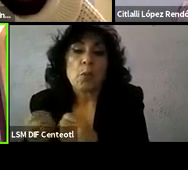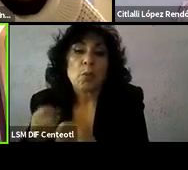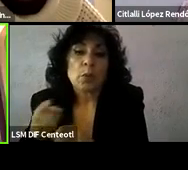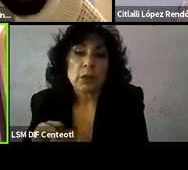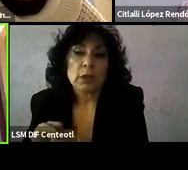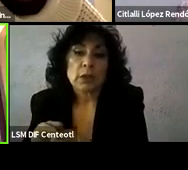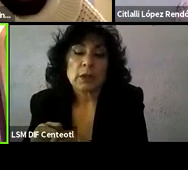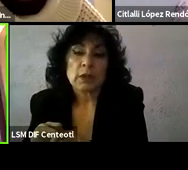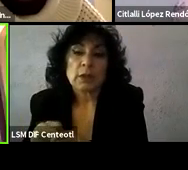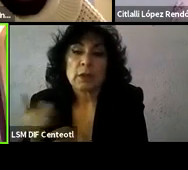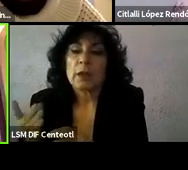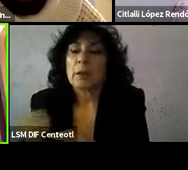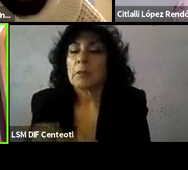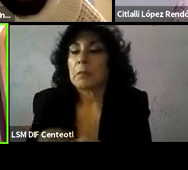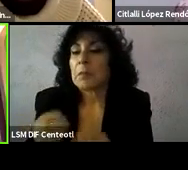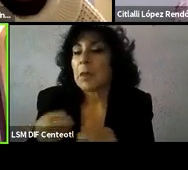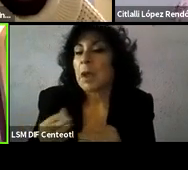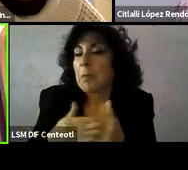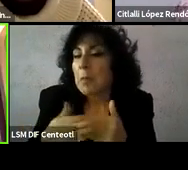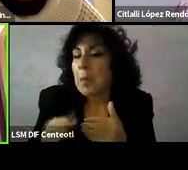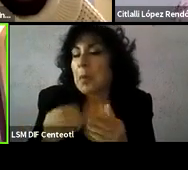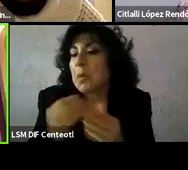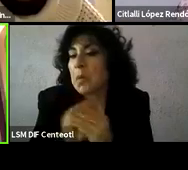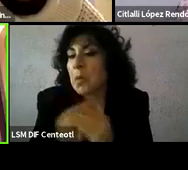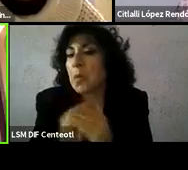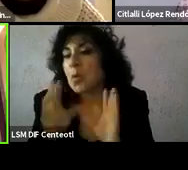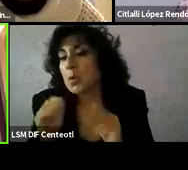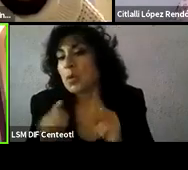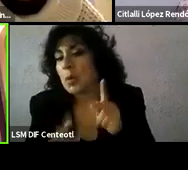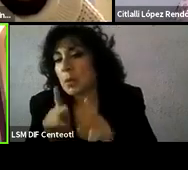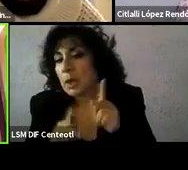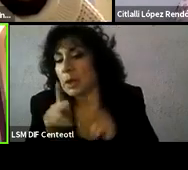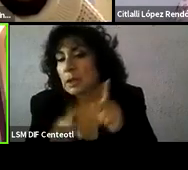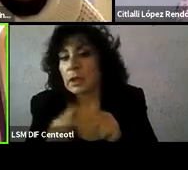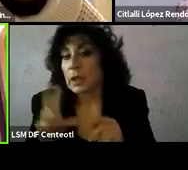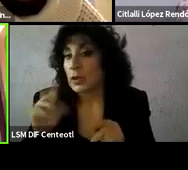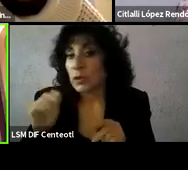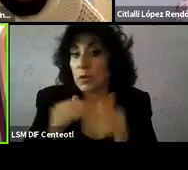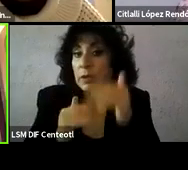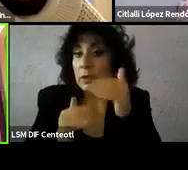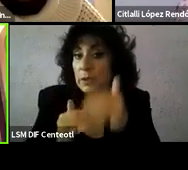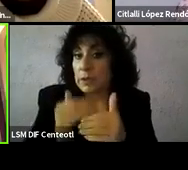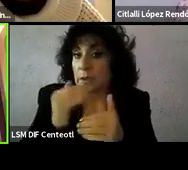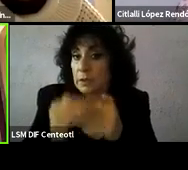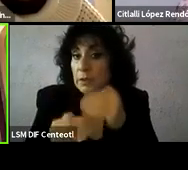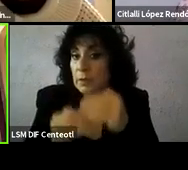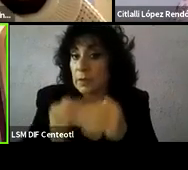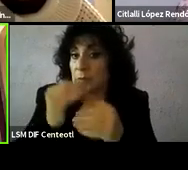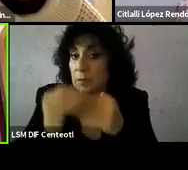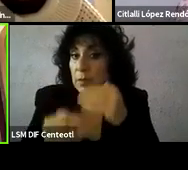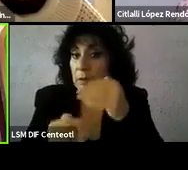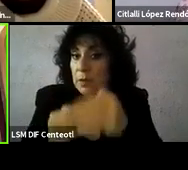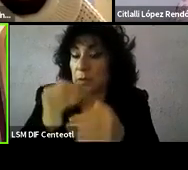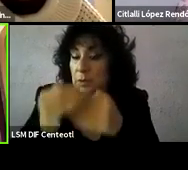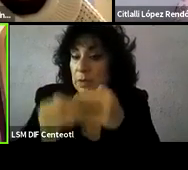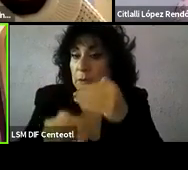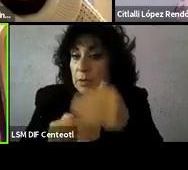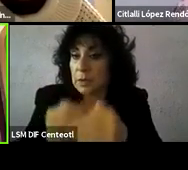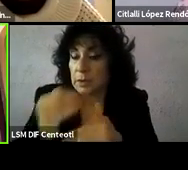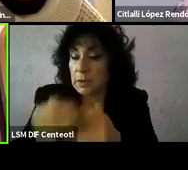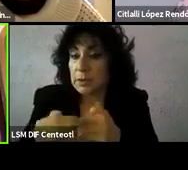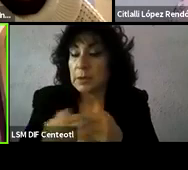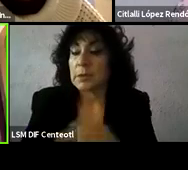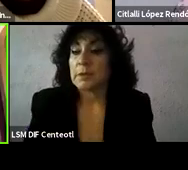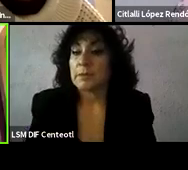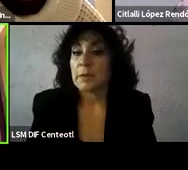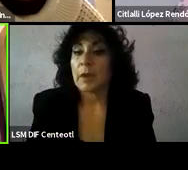un curso o unas pláticas, sino que es un proceso. Y nosotros también entendemos de que hay escuelas en donde